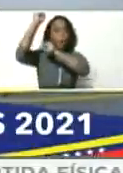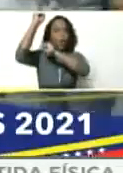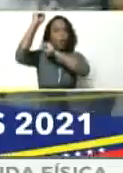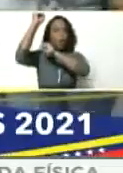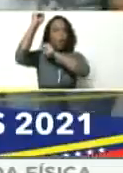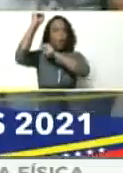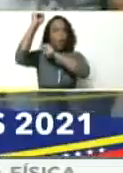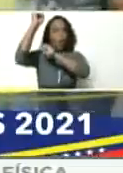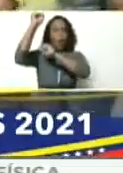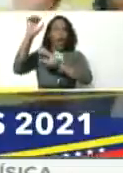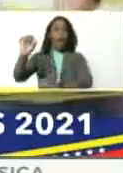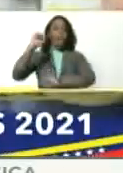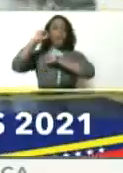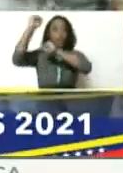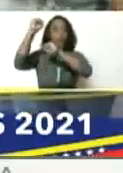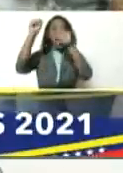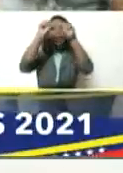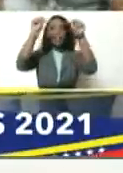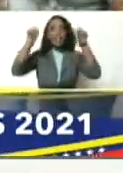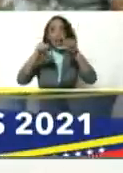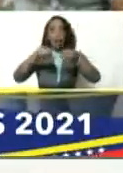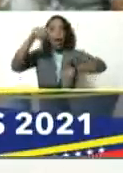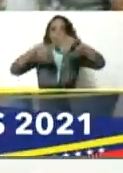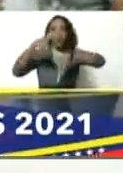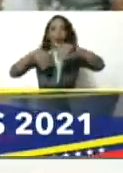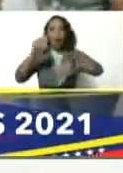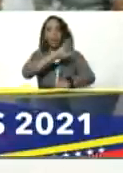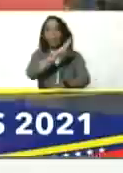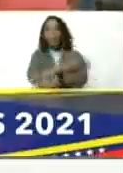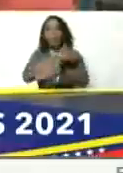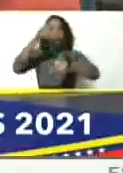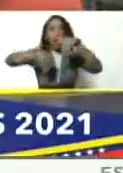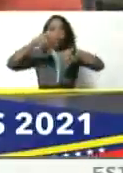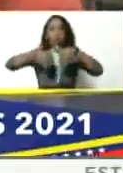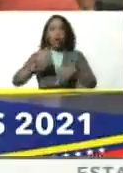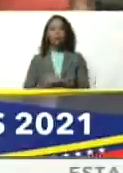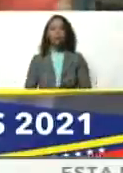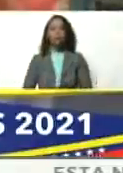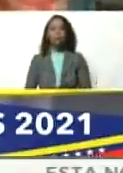La victoria del sistema electoral, del poder electoral.